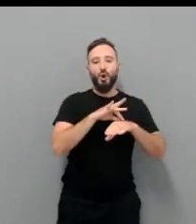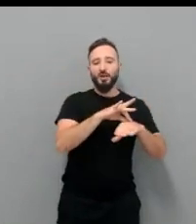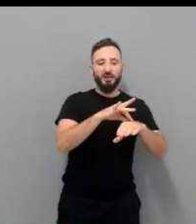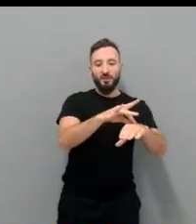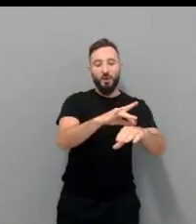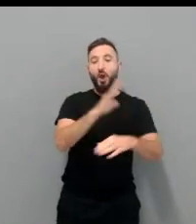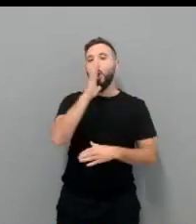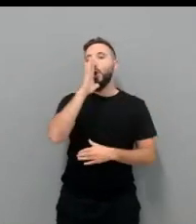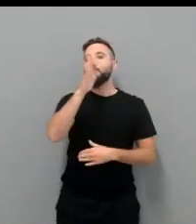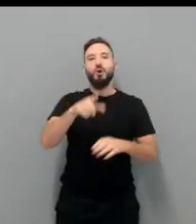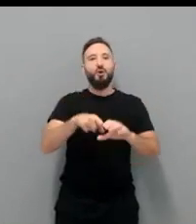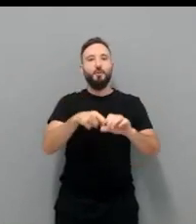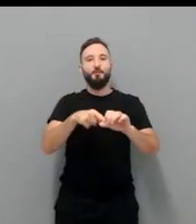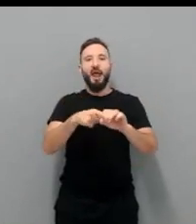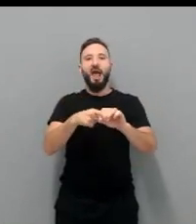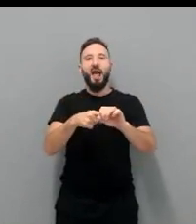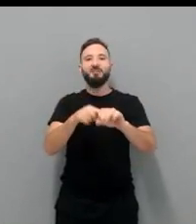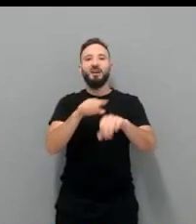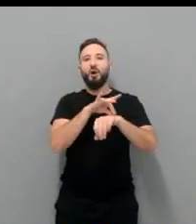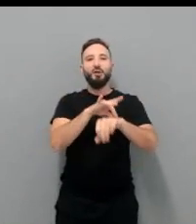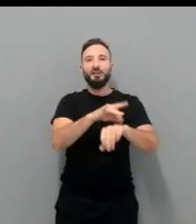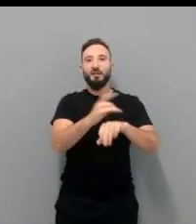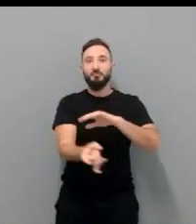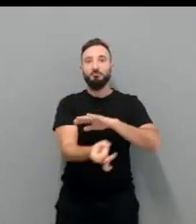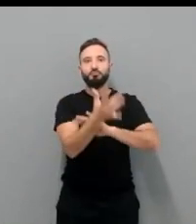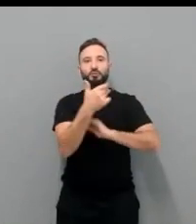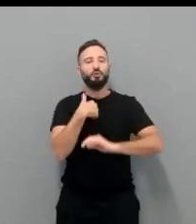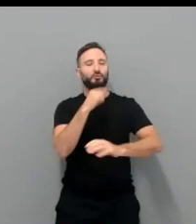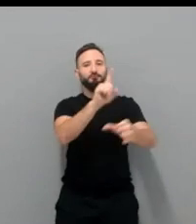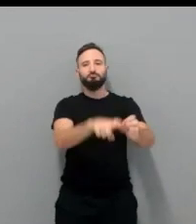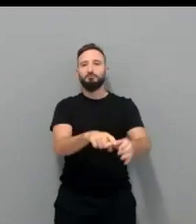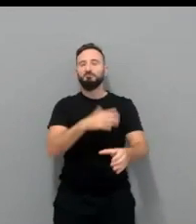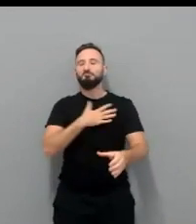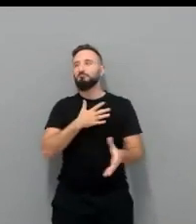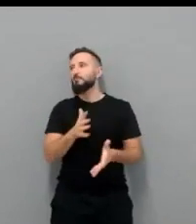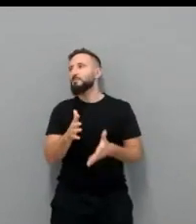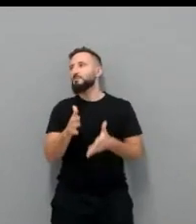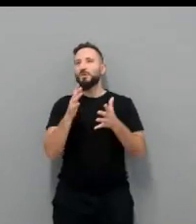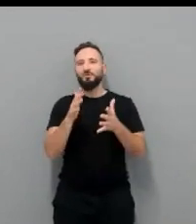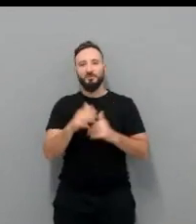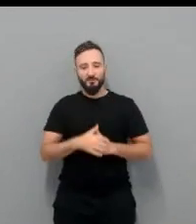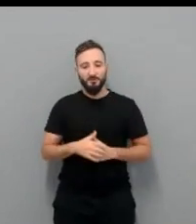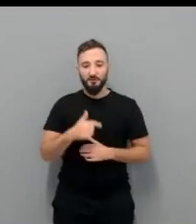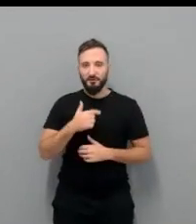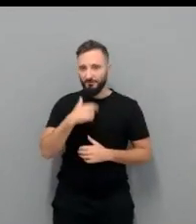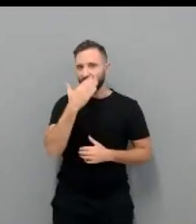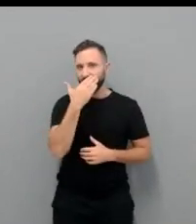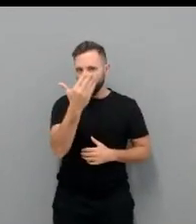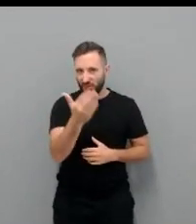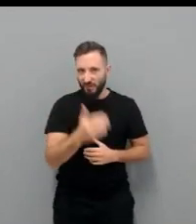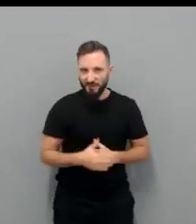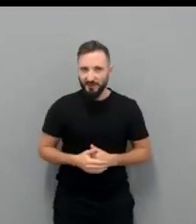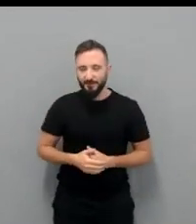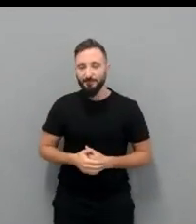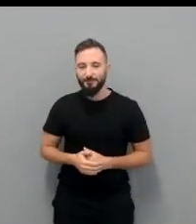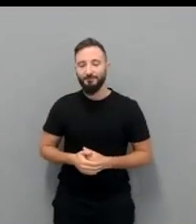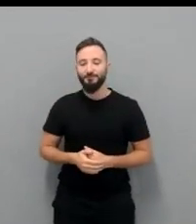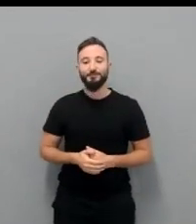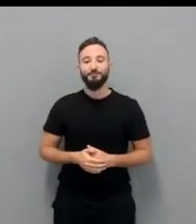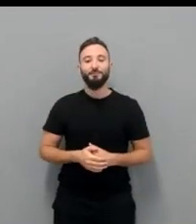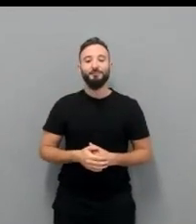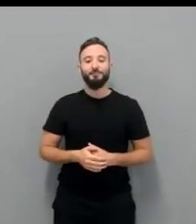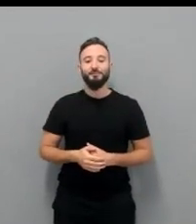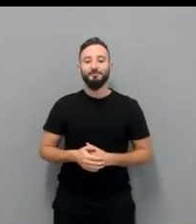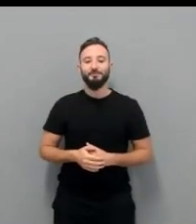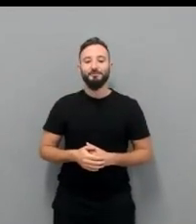Porque ha salido una plaza de orientación. Entonces, yo estoy encantadísima de la vida, no os lo voy a negar, pero